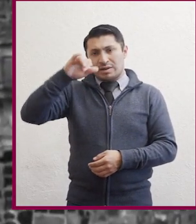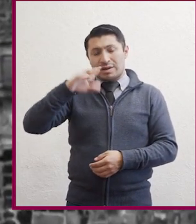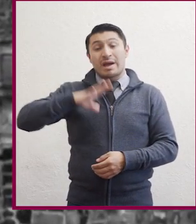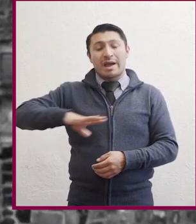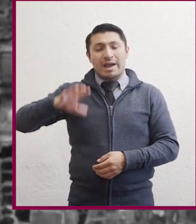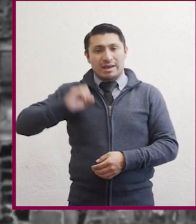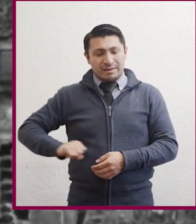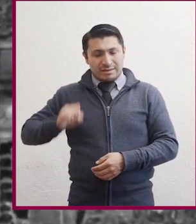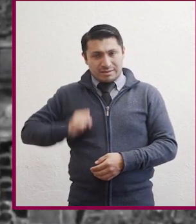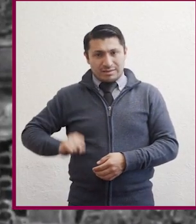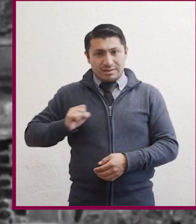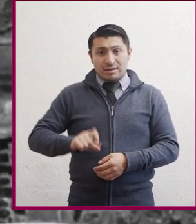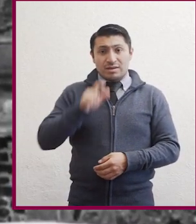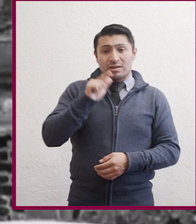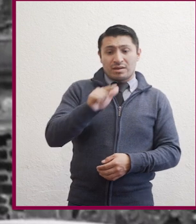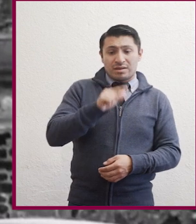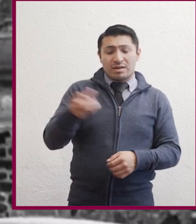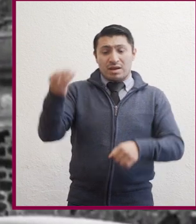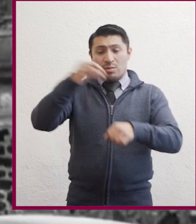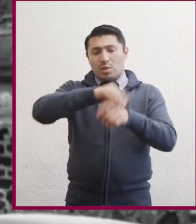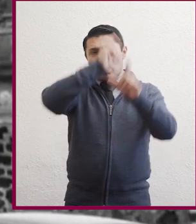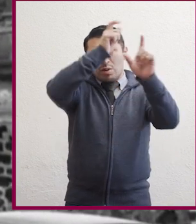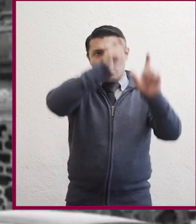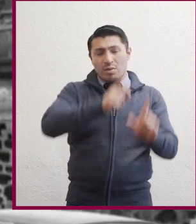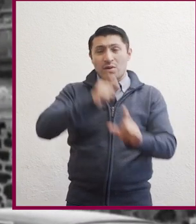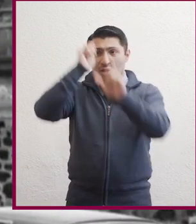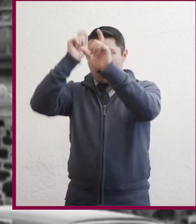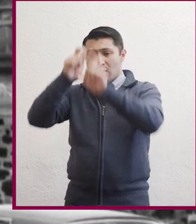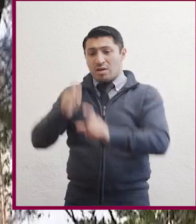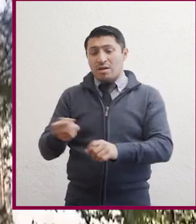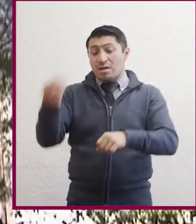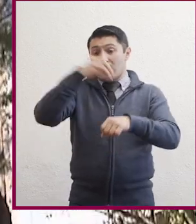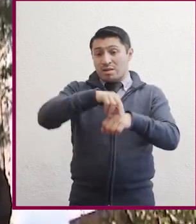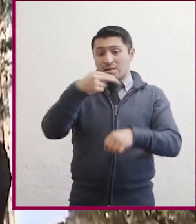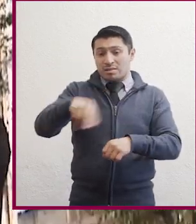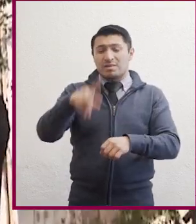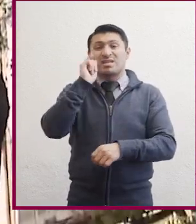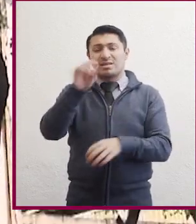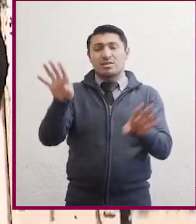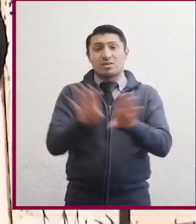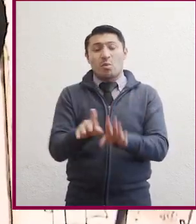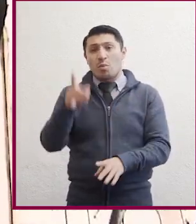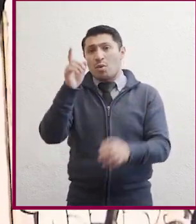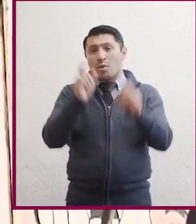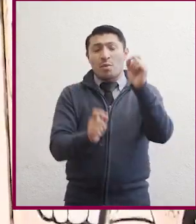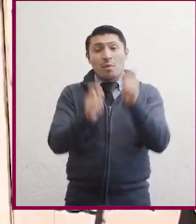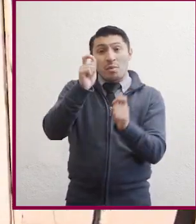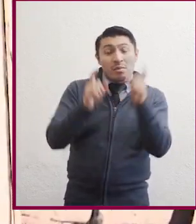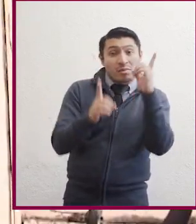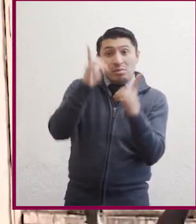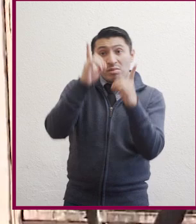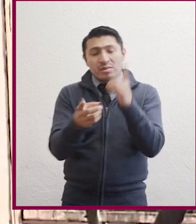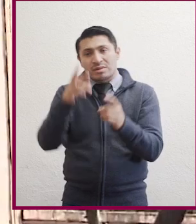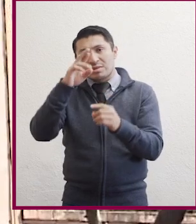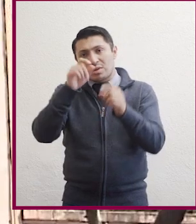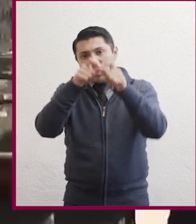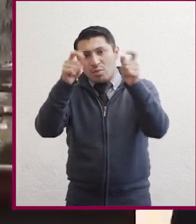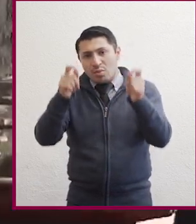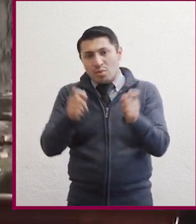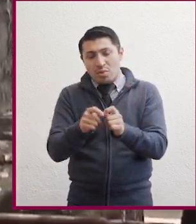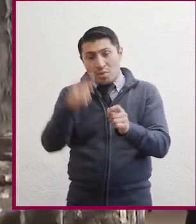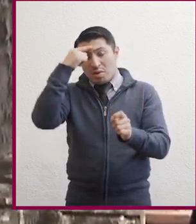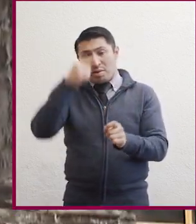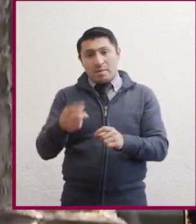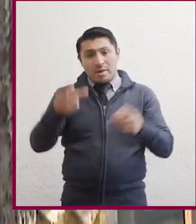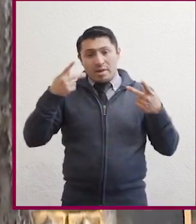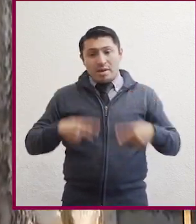siglo XVII se le añadieron las esculturas que le dan nombre y simbolizan los misterios del Rosario, ideadas para que los